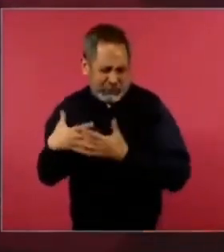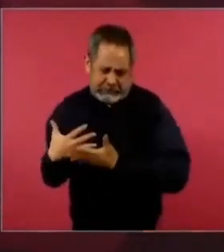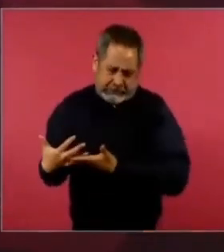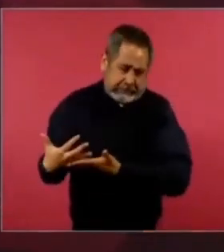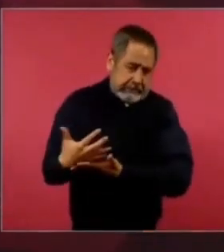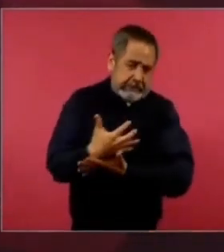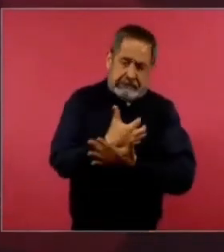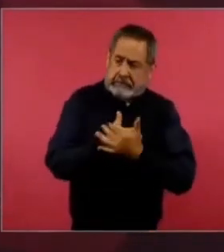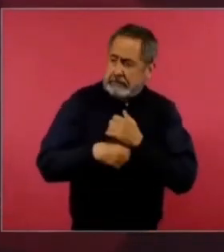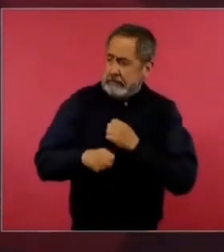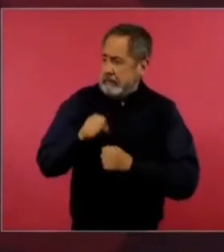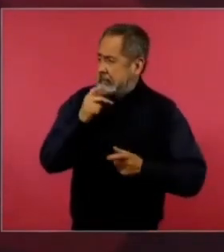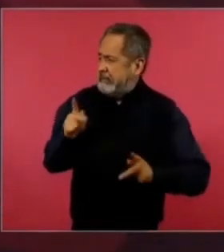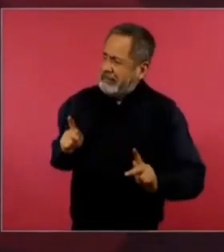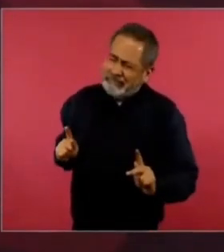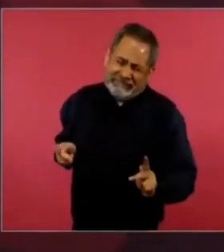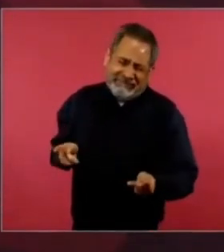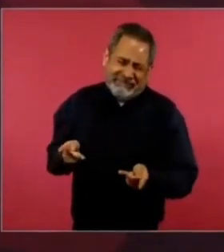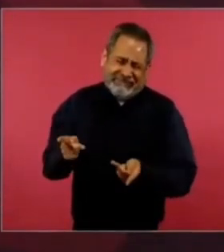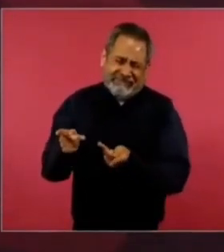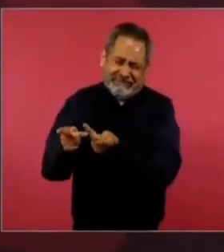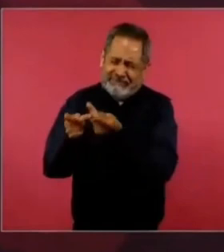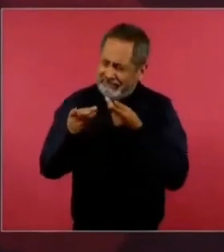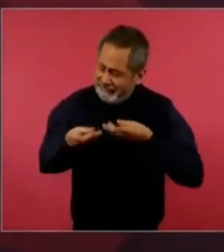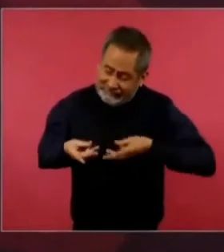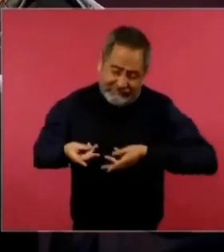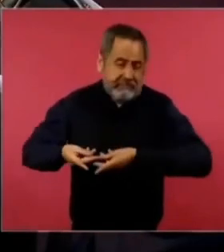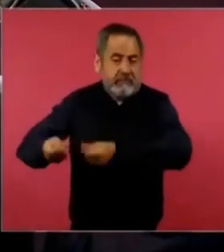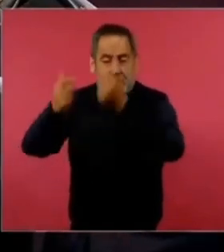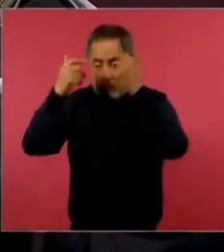pero como pan caliente,